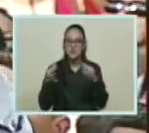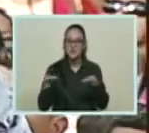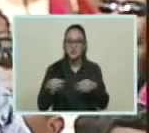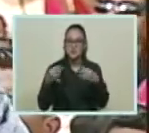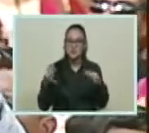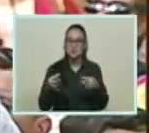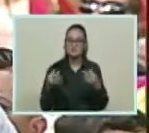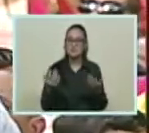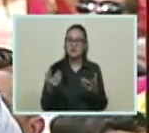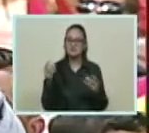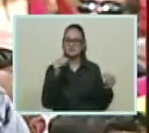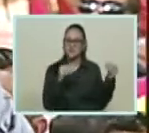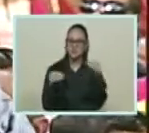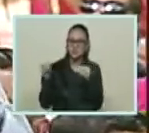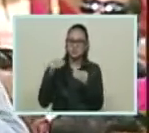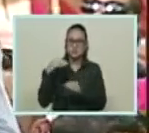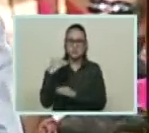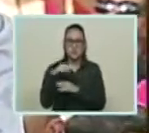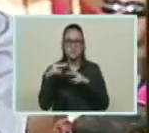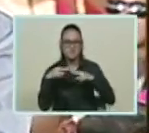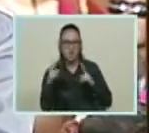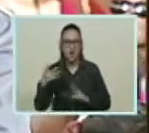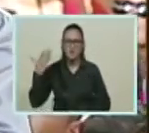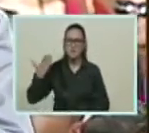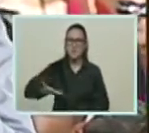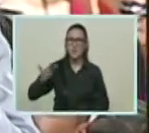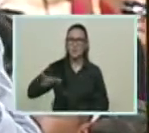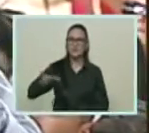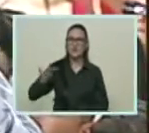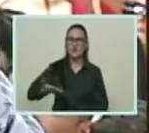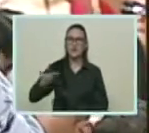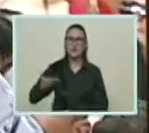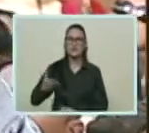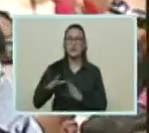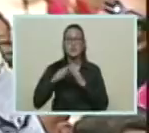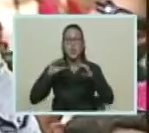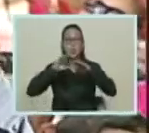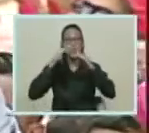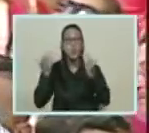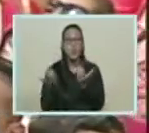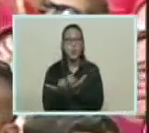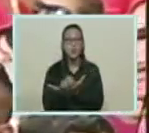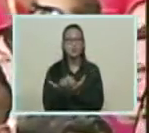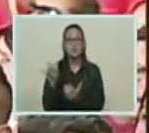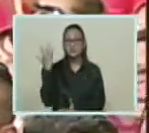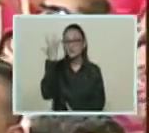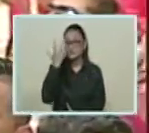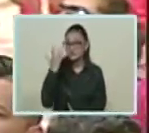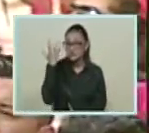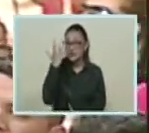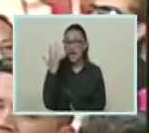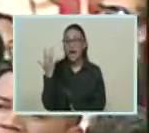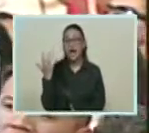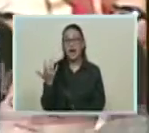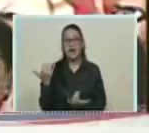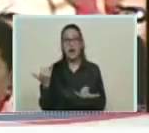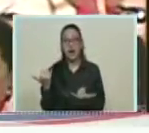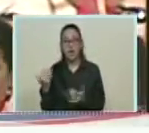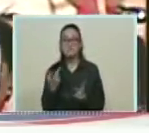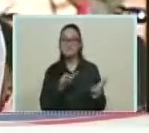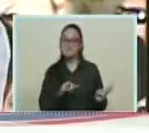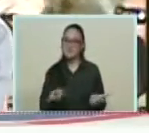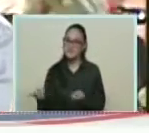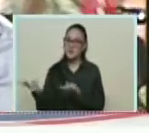construyendo puertos, está construyendo infraestructura a lo largo y ancho de todo el mundo, de Asia, de África. Le han dado la bienvenida